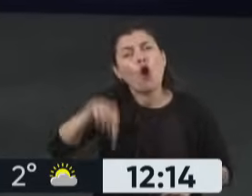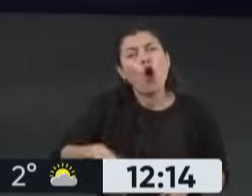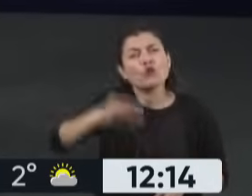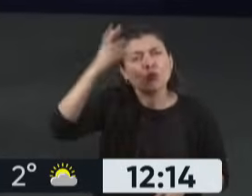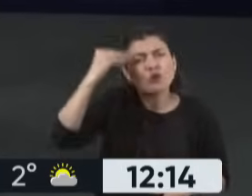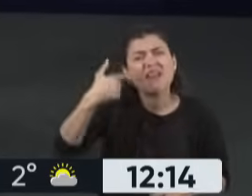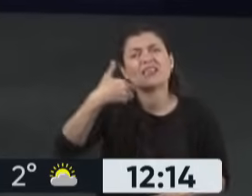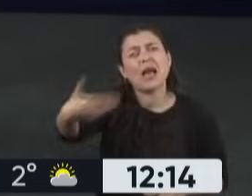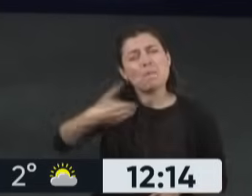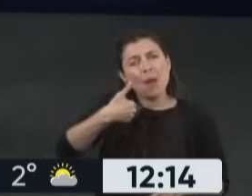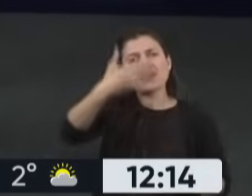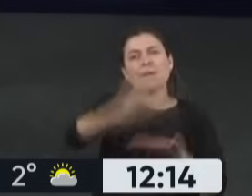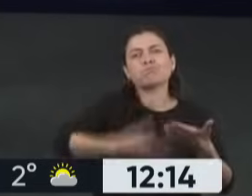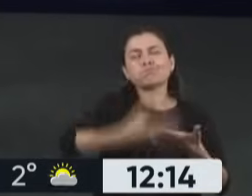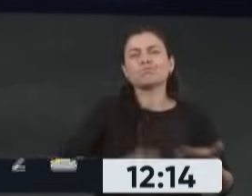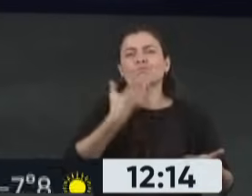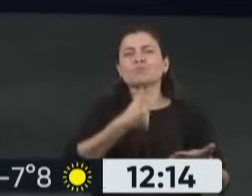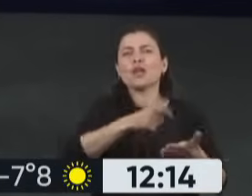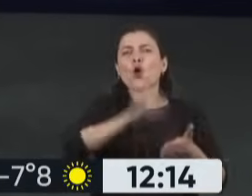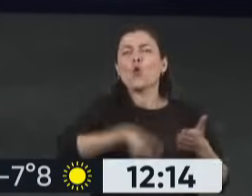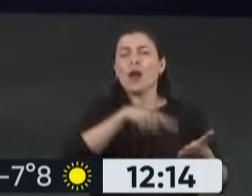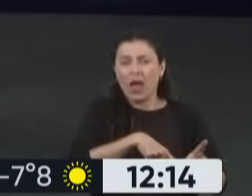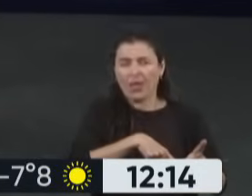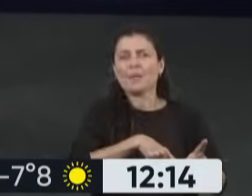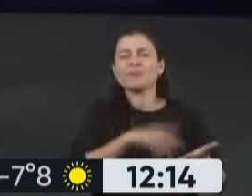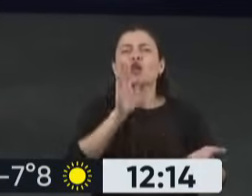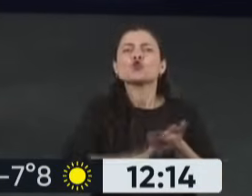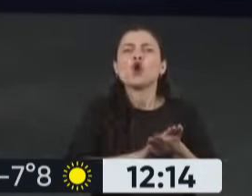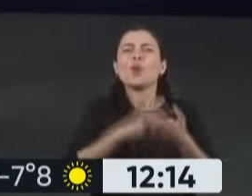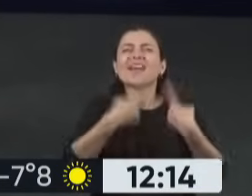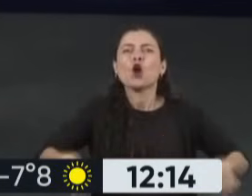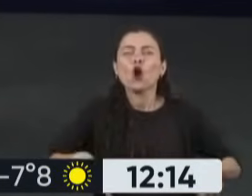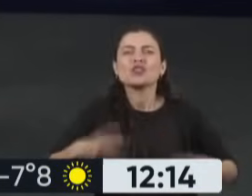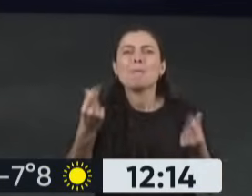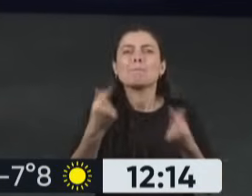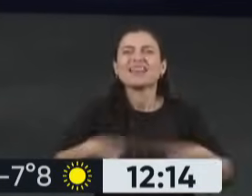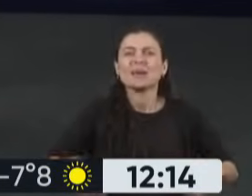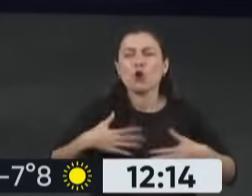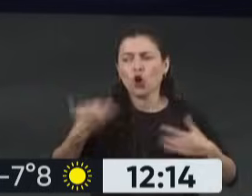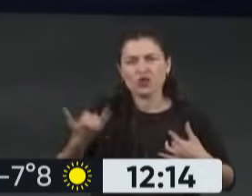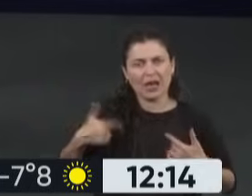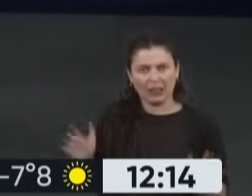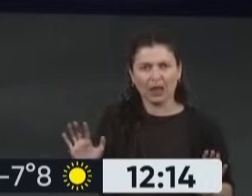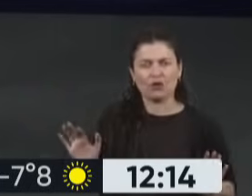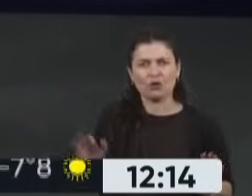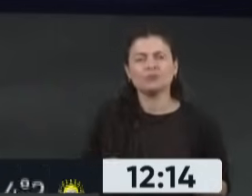una declaración jurada patrimonial para intentar establecer un perfil financiero como cliente. En